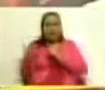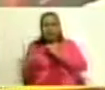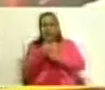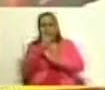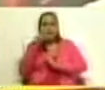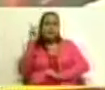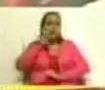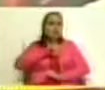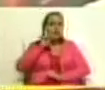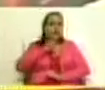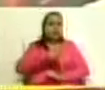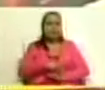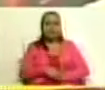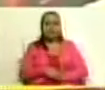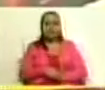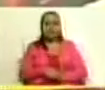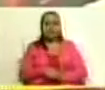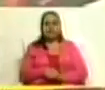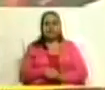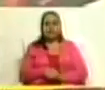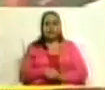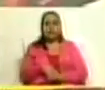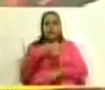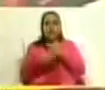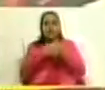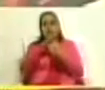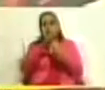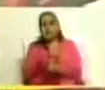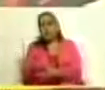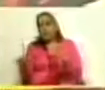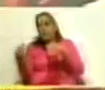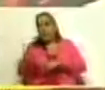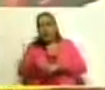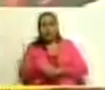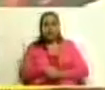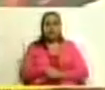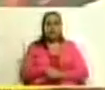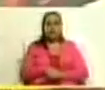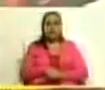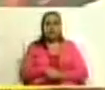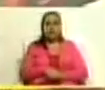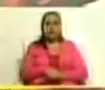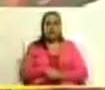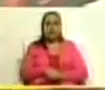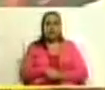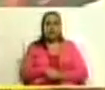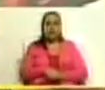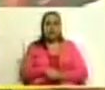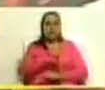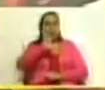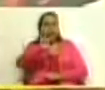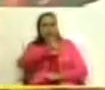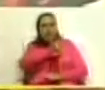mentira, se nos dominó más en la república oligárquica.